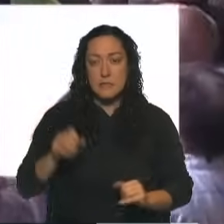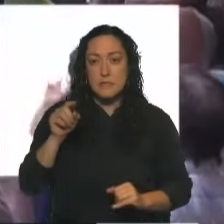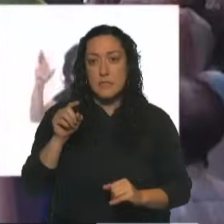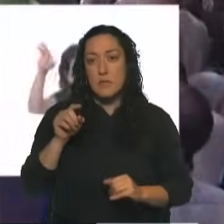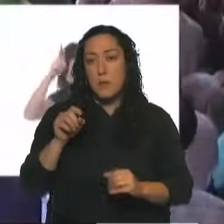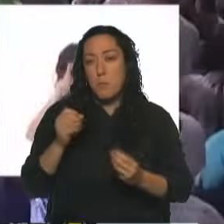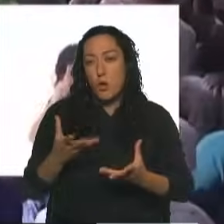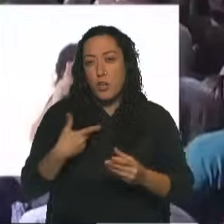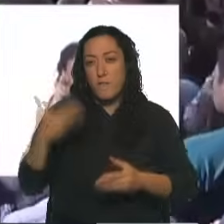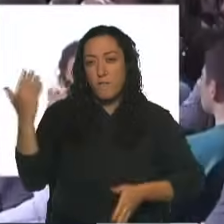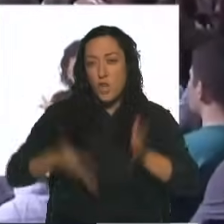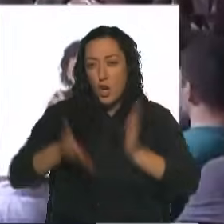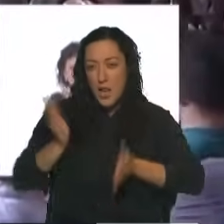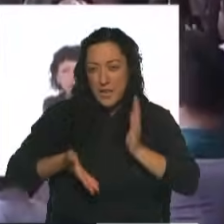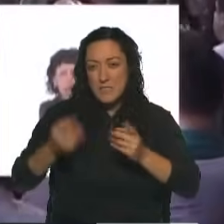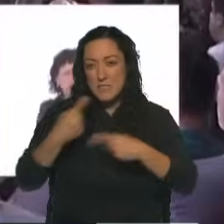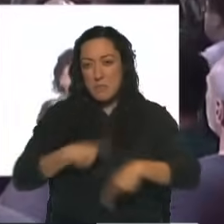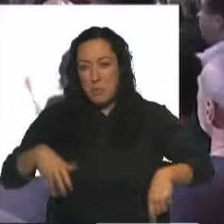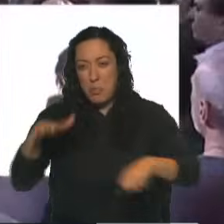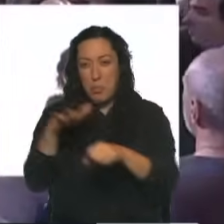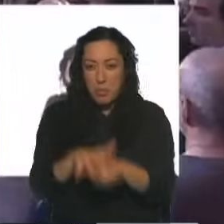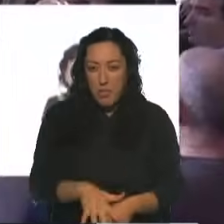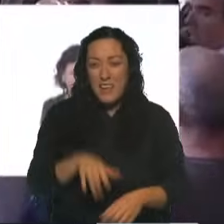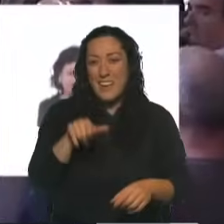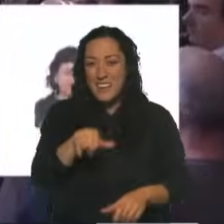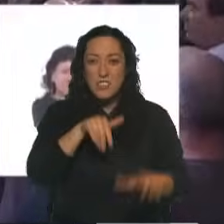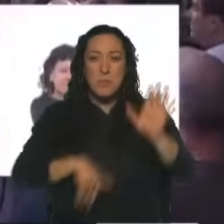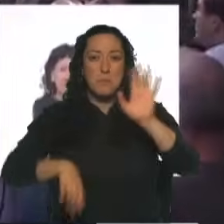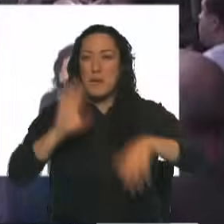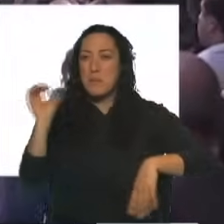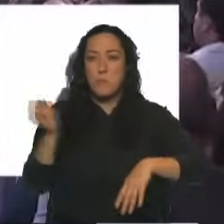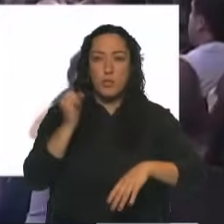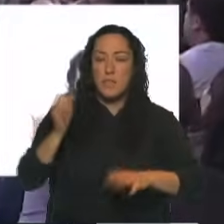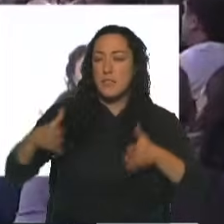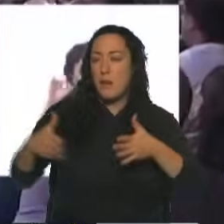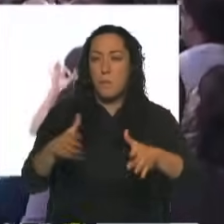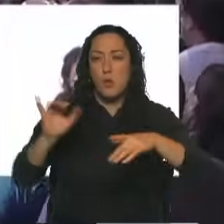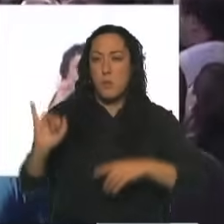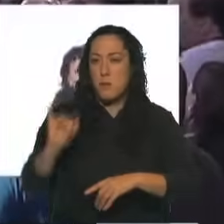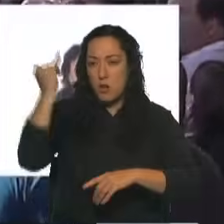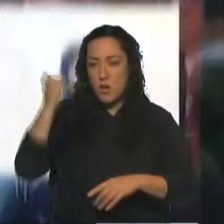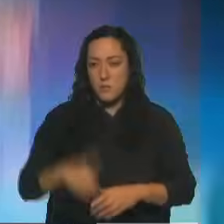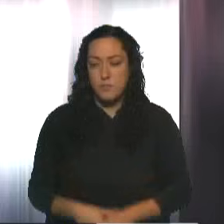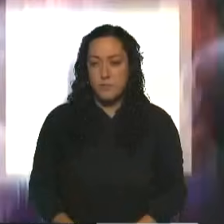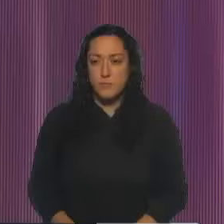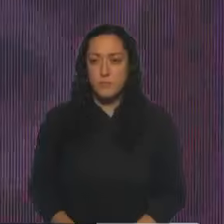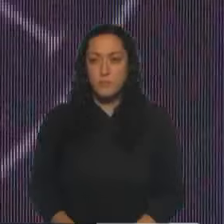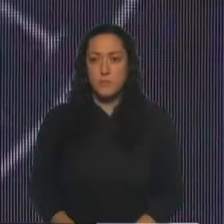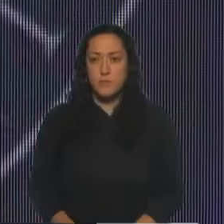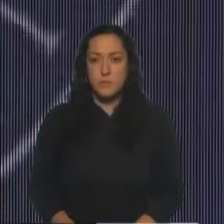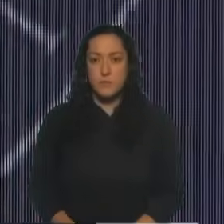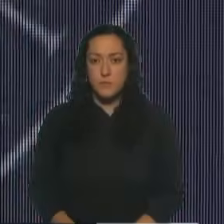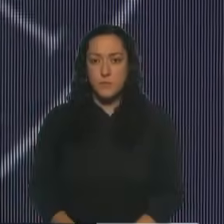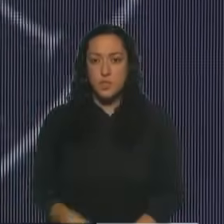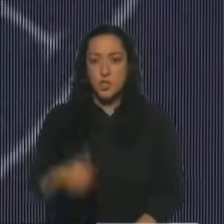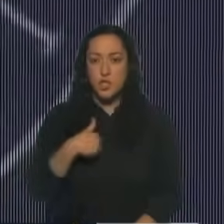frente a tanta violencia y descalificación es el mejor camino que podemos recorrer.